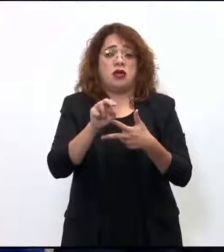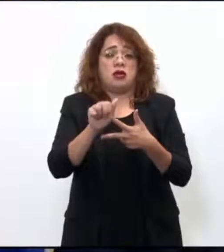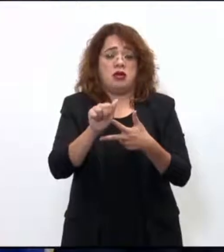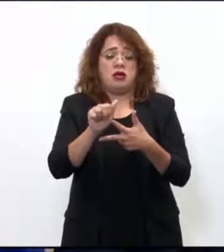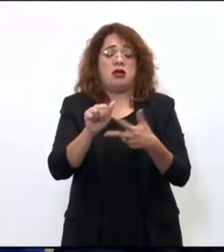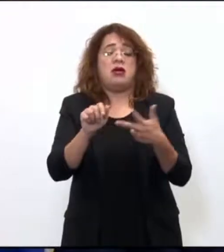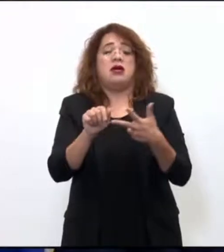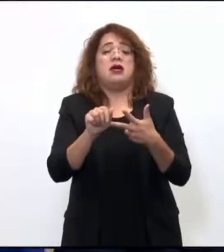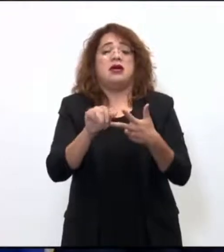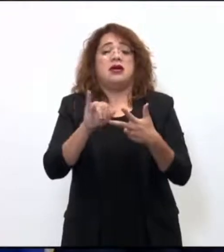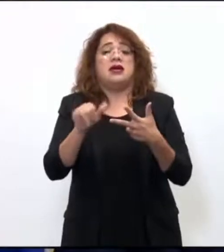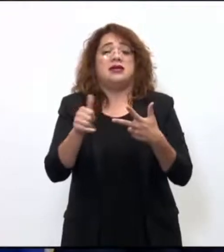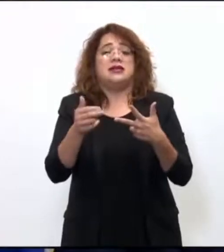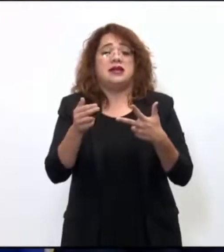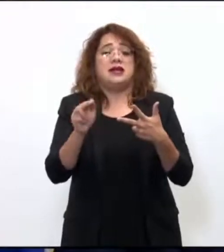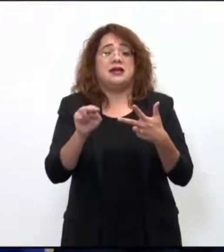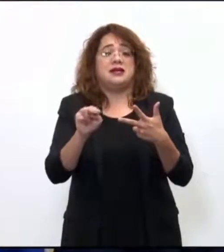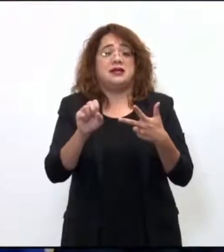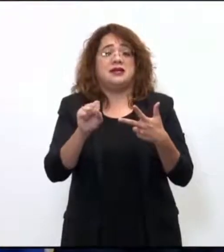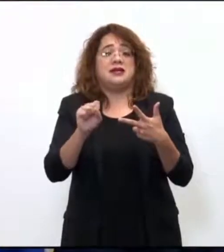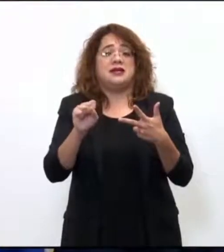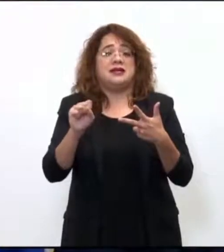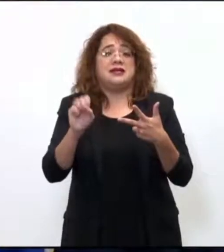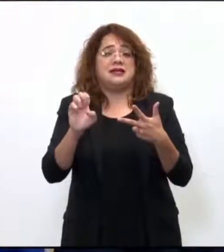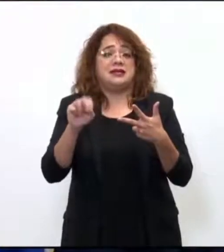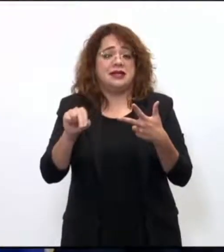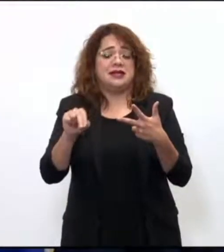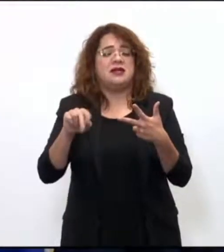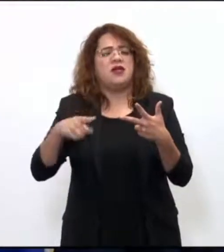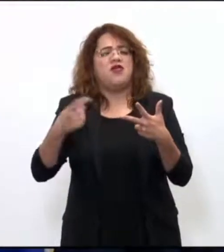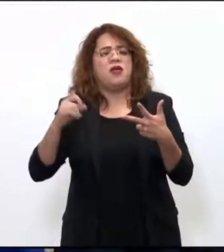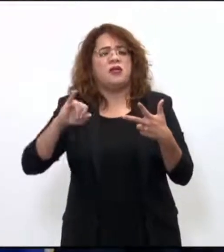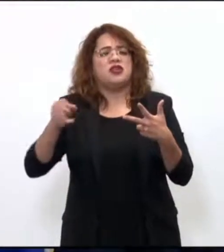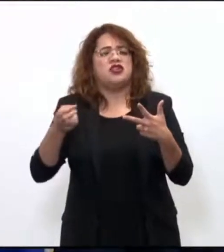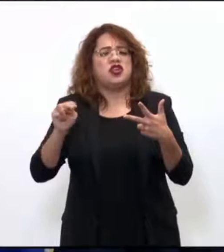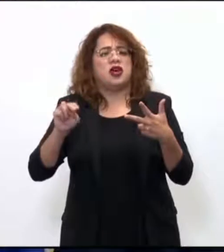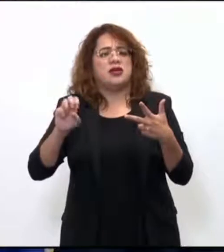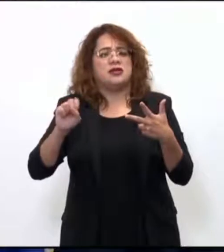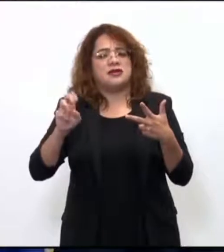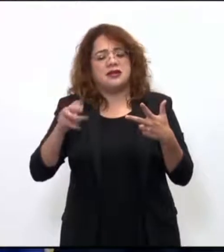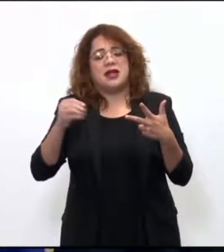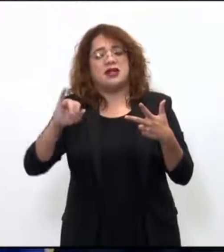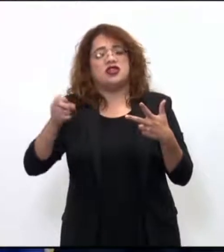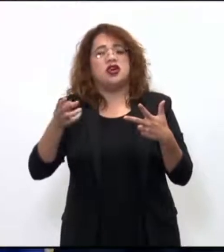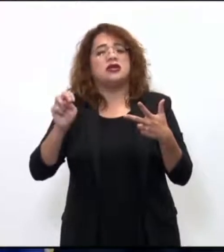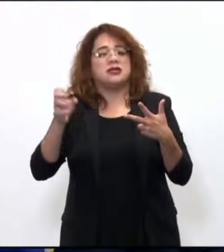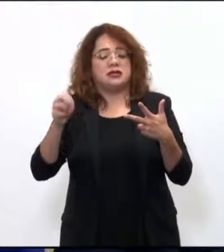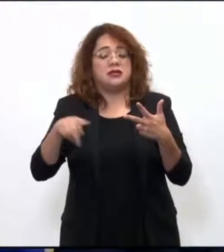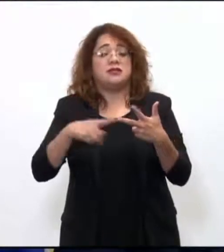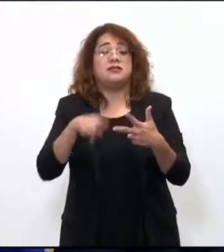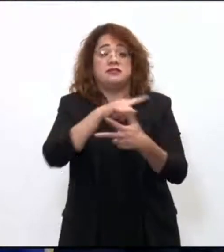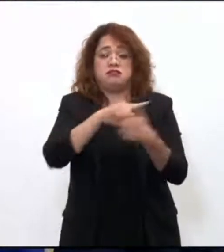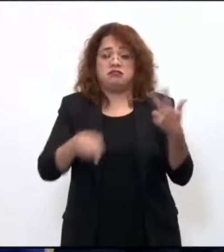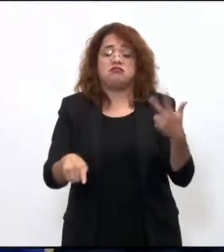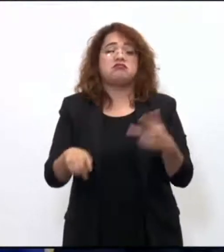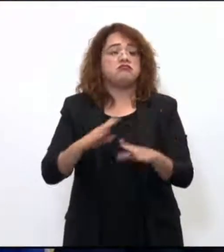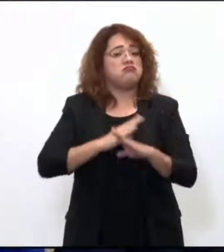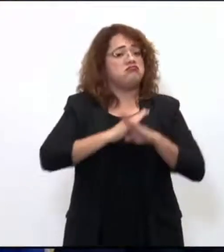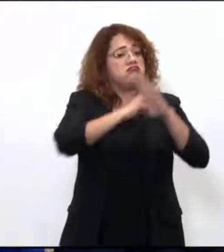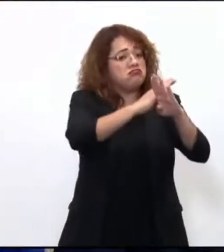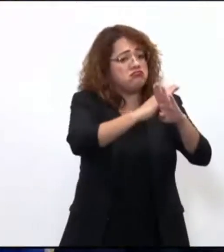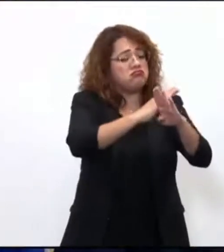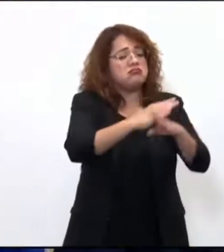ser muy efectivas para reducir el riesgo de enfermedad grave por COVID-19 y hasta